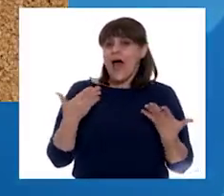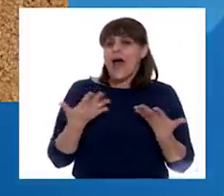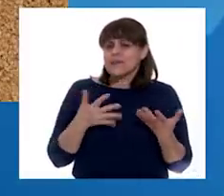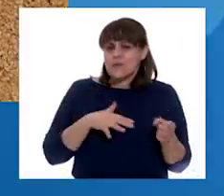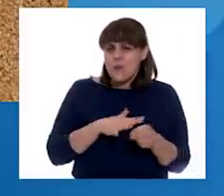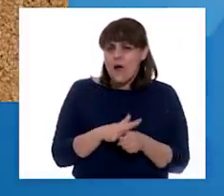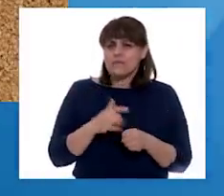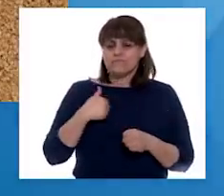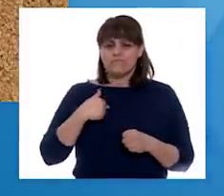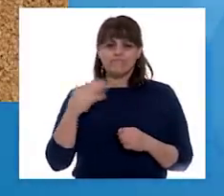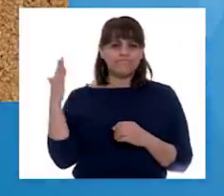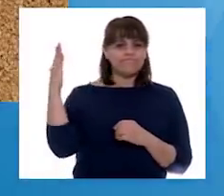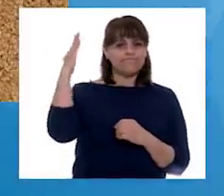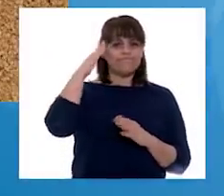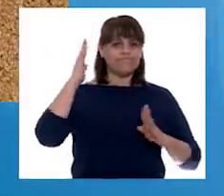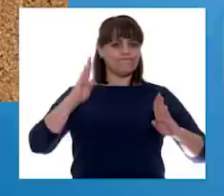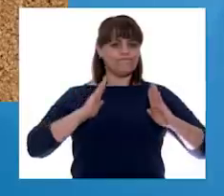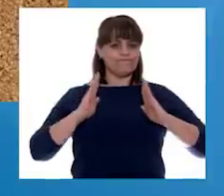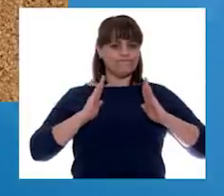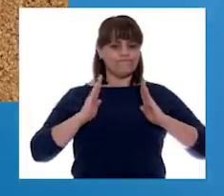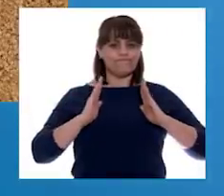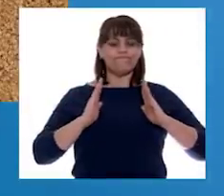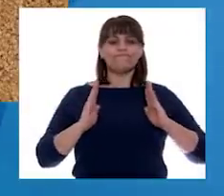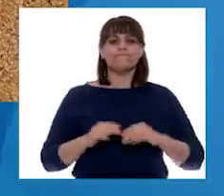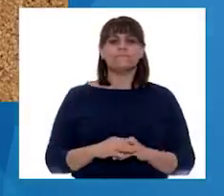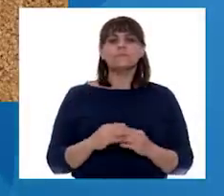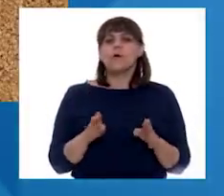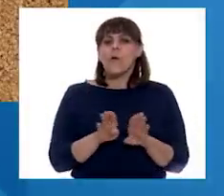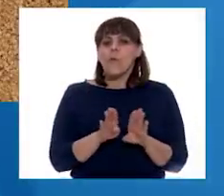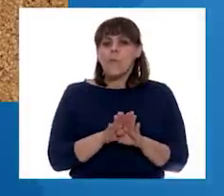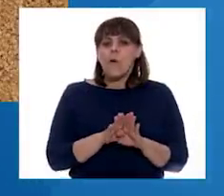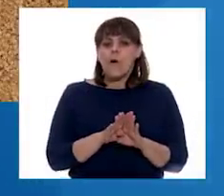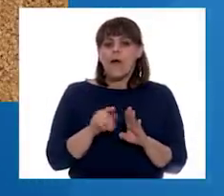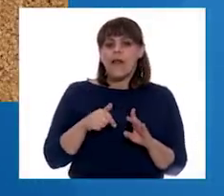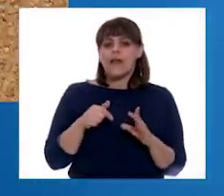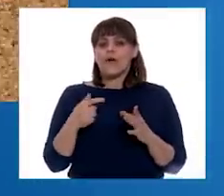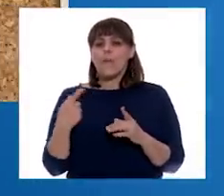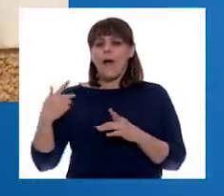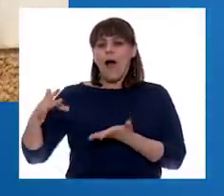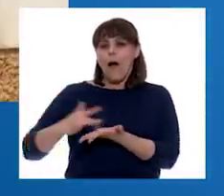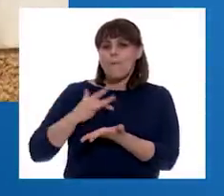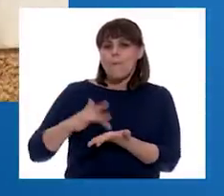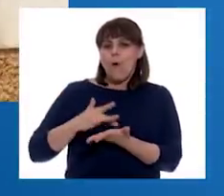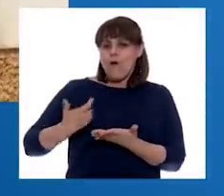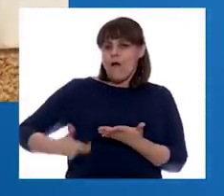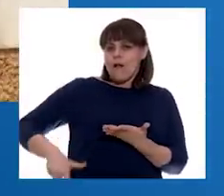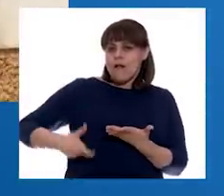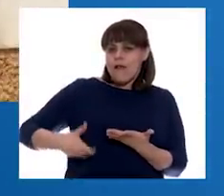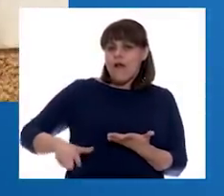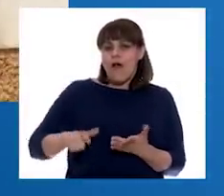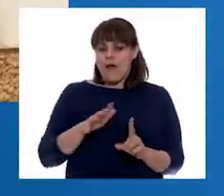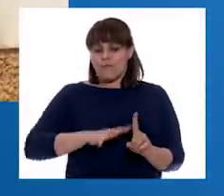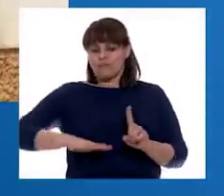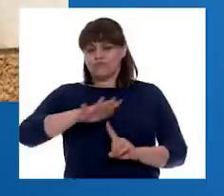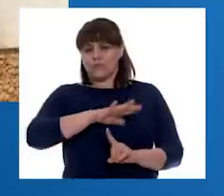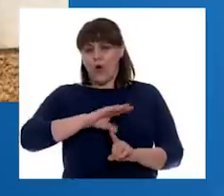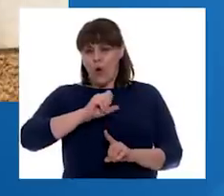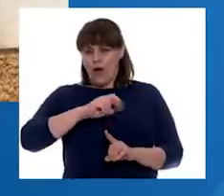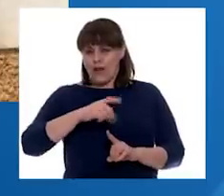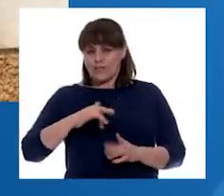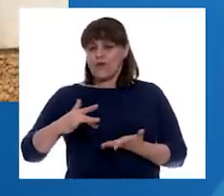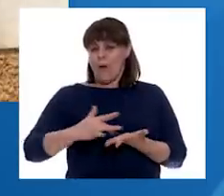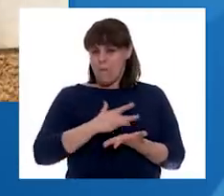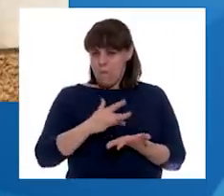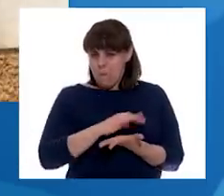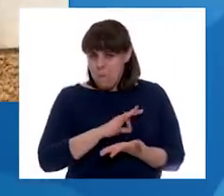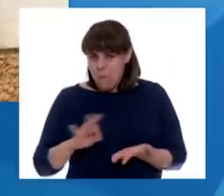Ejército Nacional y fortalece sus alianzas en altas esferas sociales y en el Congreso. Pero su momento político aún debía